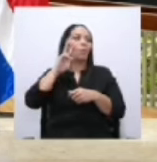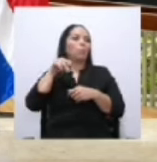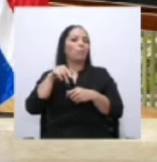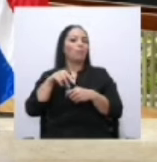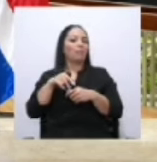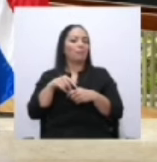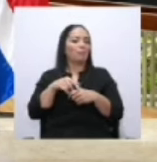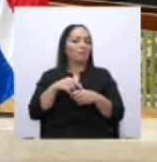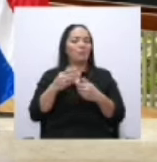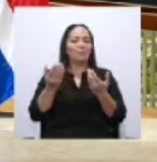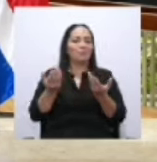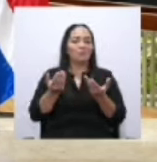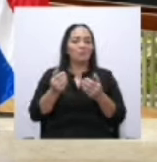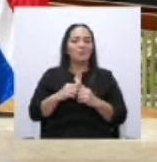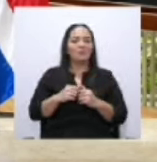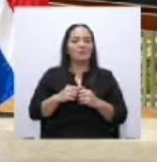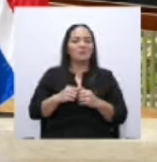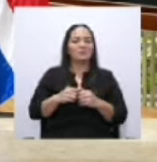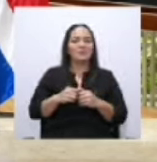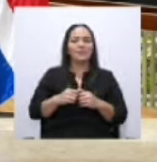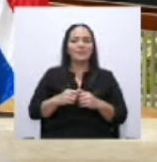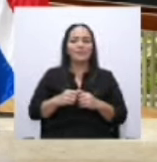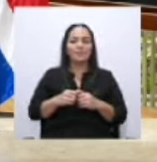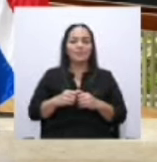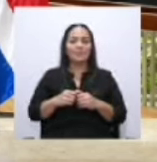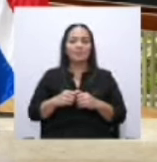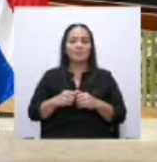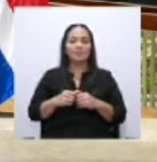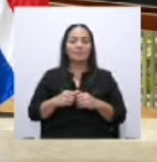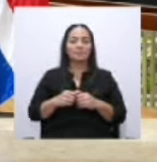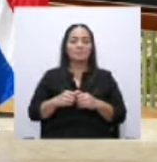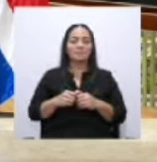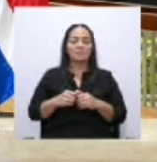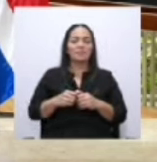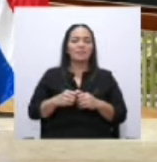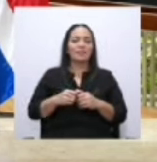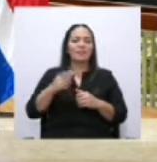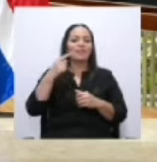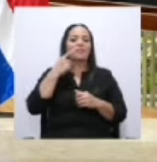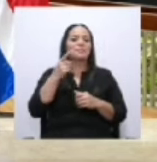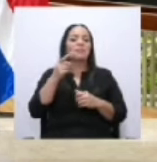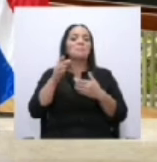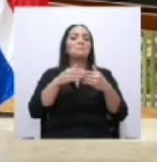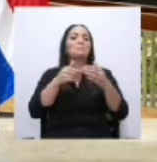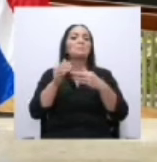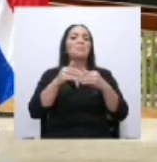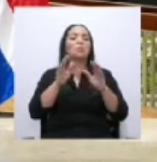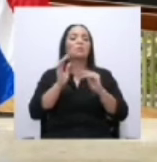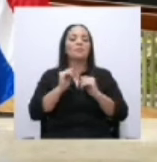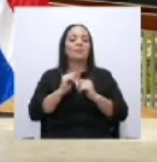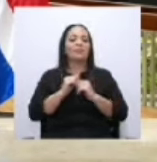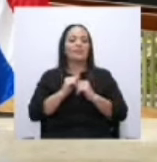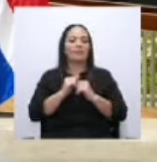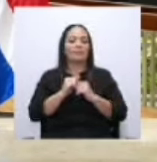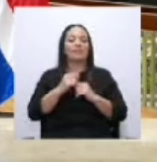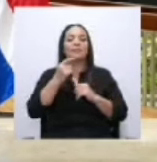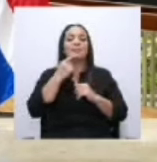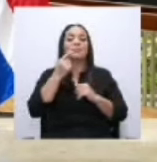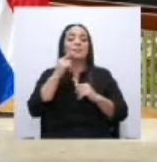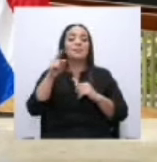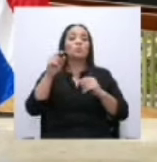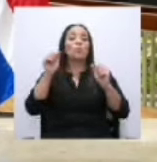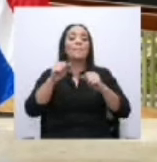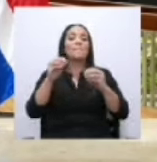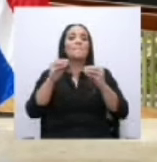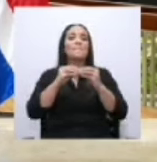no considera que la generación se podría hacer mucho más eficiente, garantizarle a estas